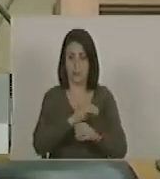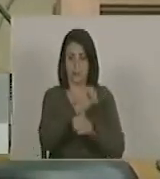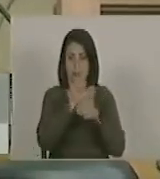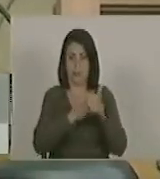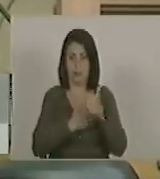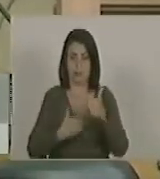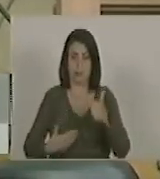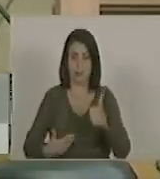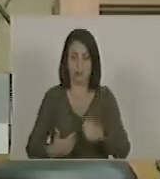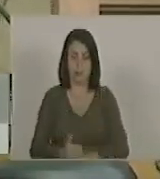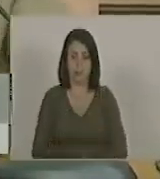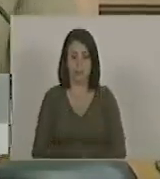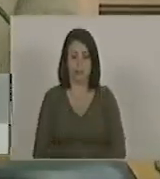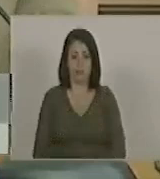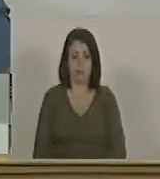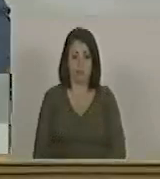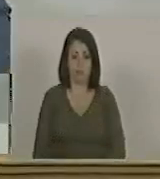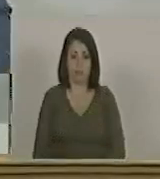ciudadano primer